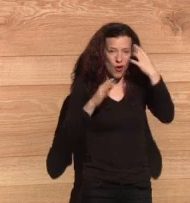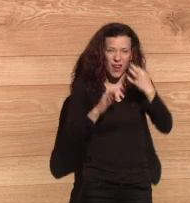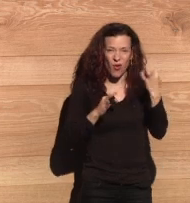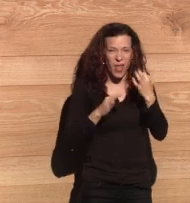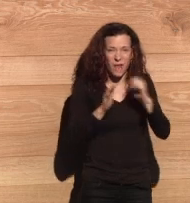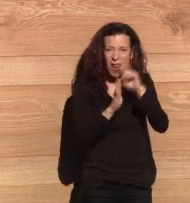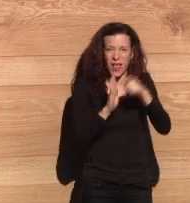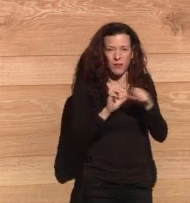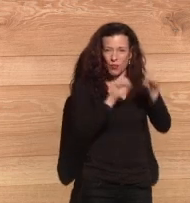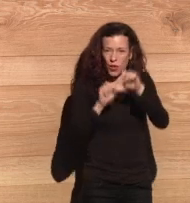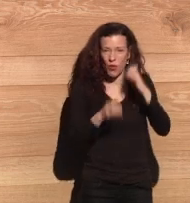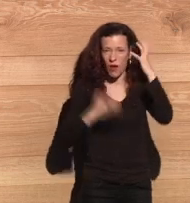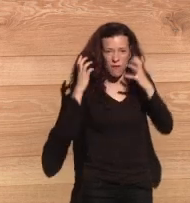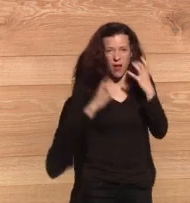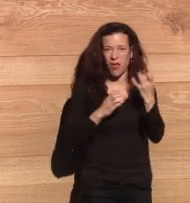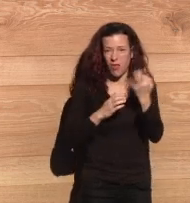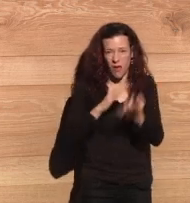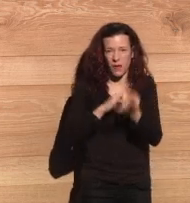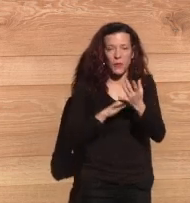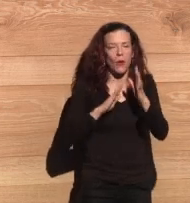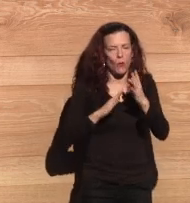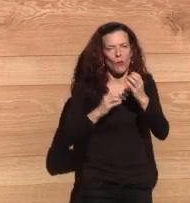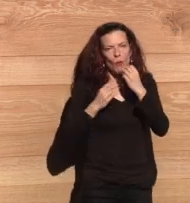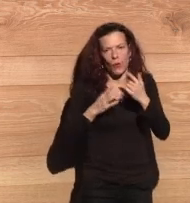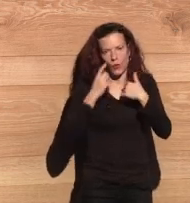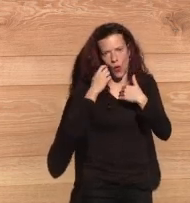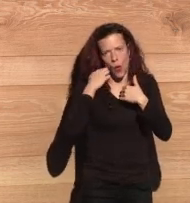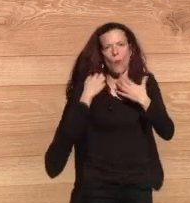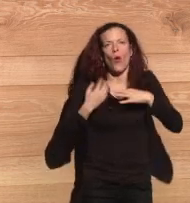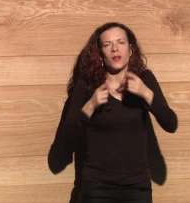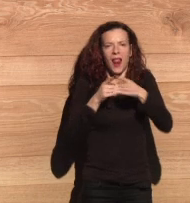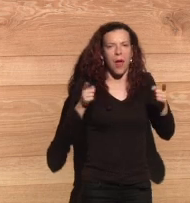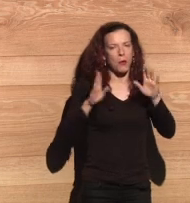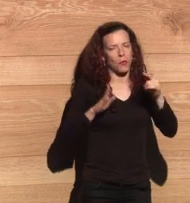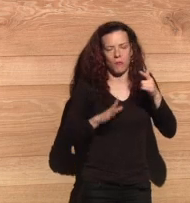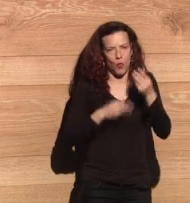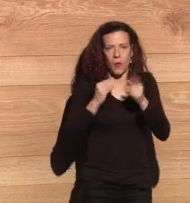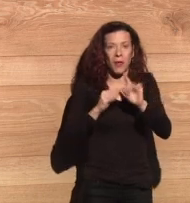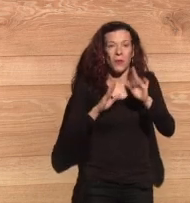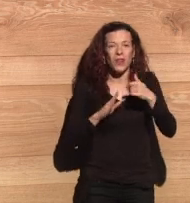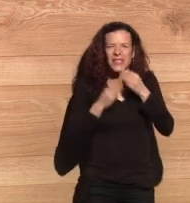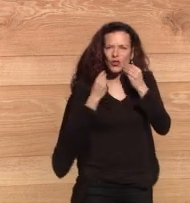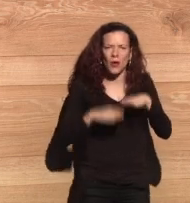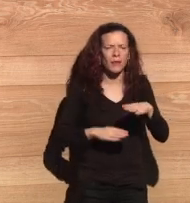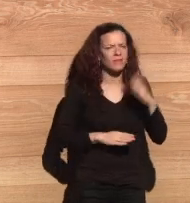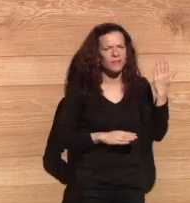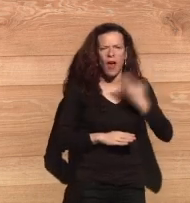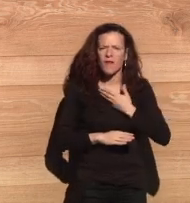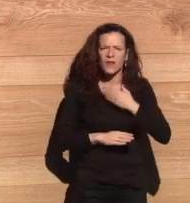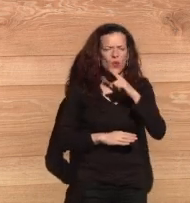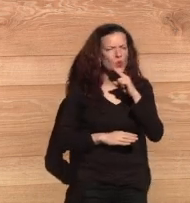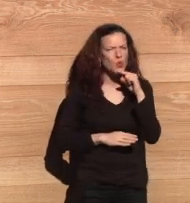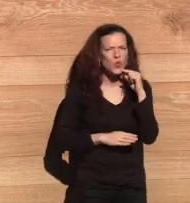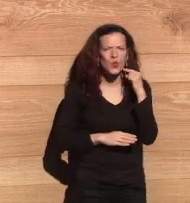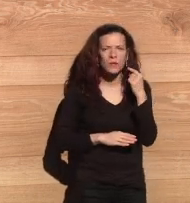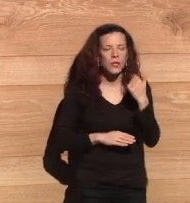protección, en fin, me puedo extender mucho, no lo voy a hacer para no aburriros, pero en cualquier caso, a mí esta historia me dolía mucho. Y llegó el dolor a tal punto que yo